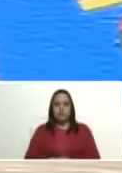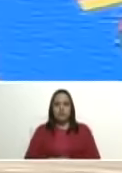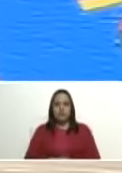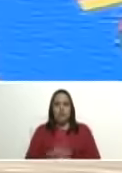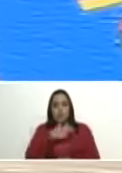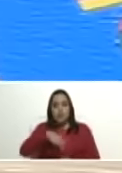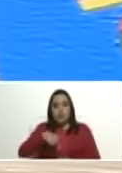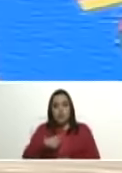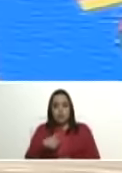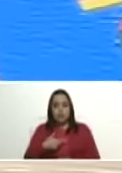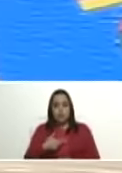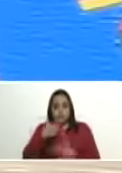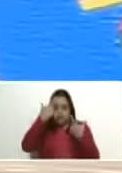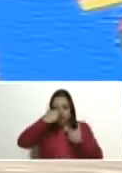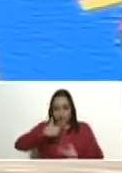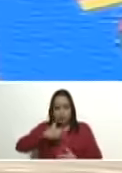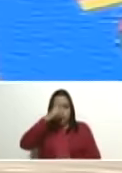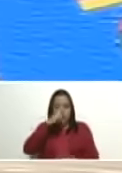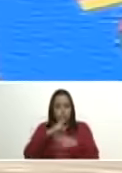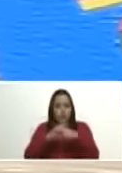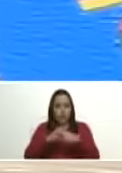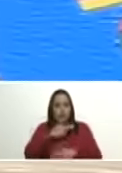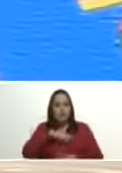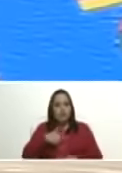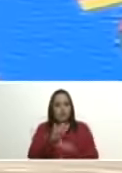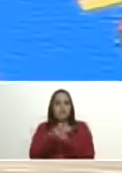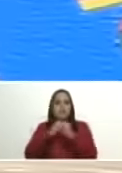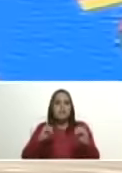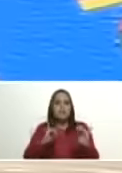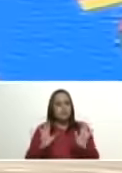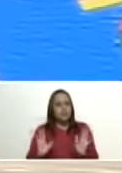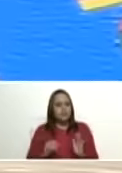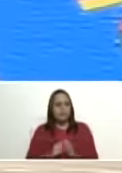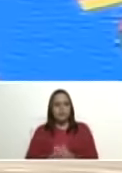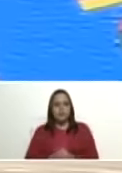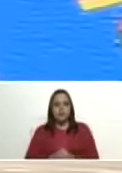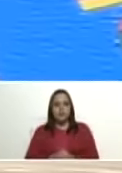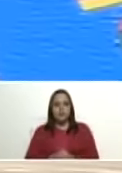nuestra dignidad, nuestro decoro, nuestro honor, nuestra independencia.